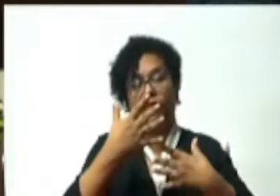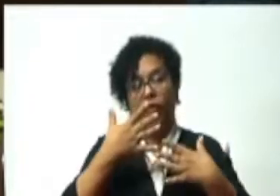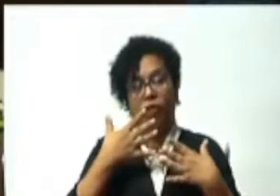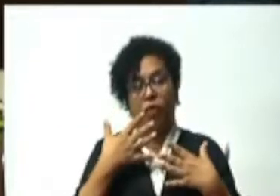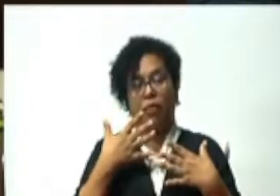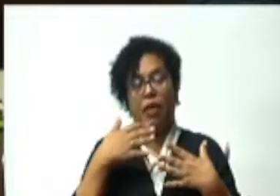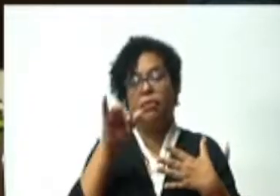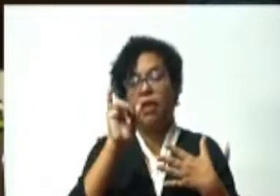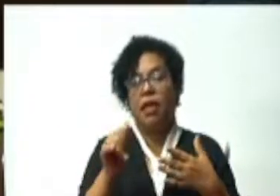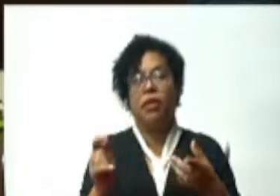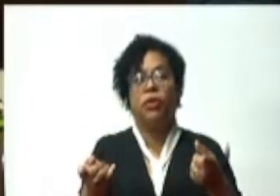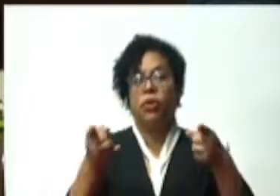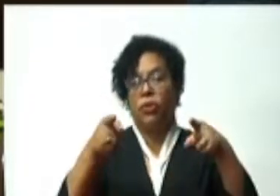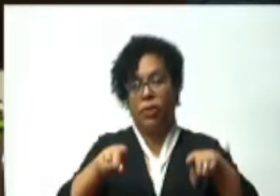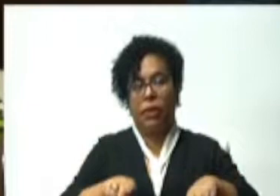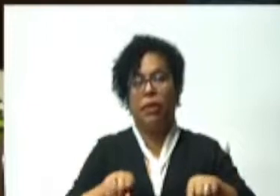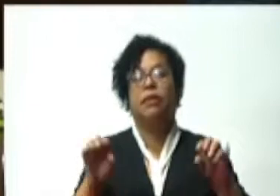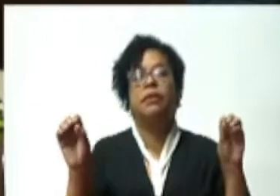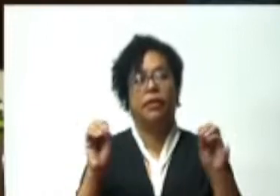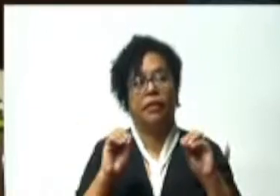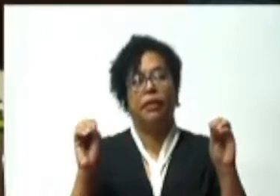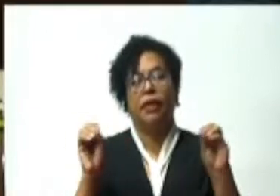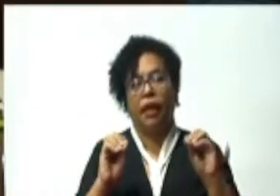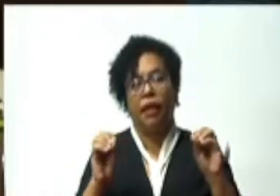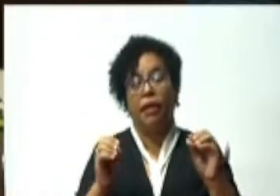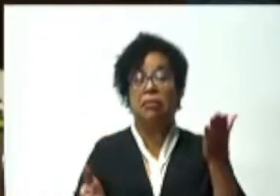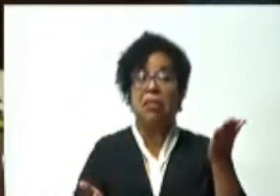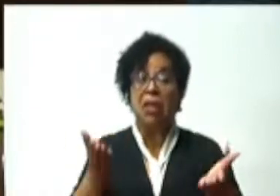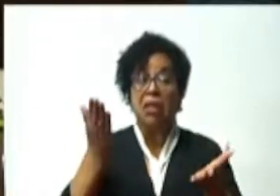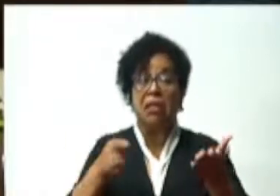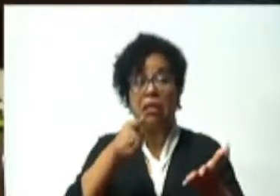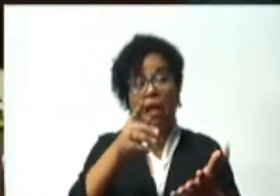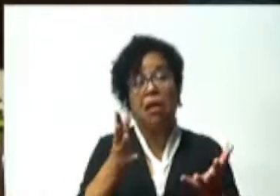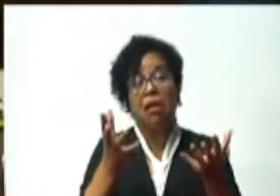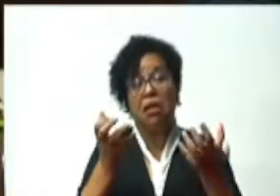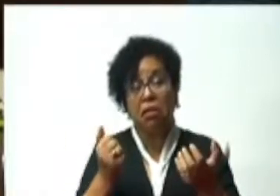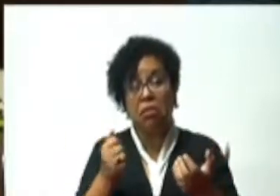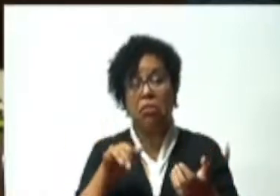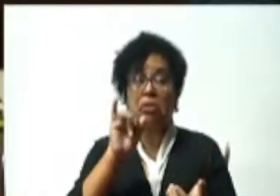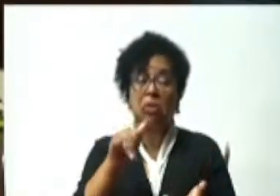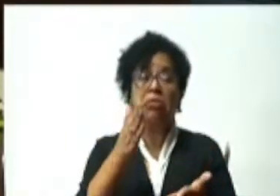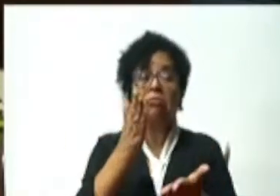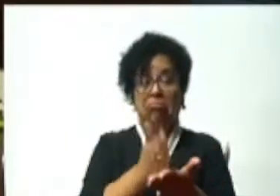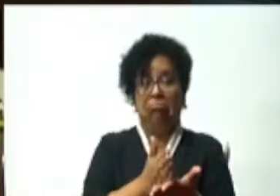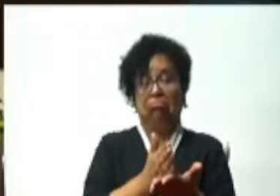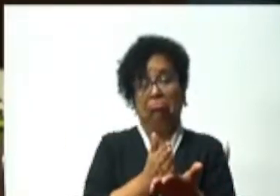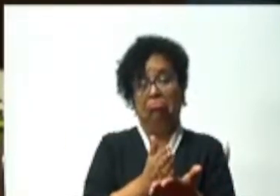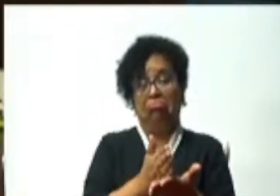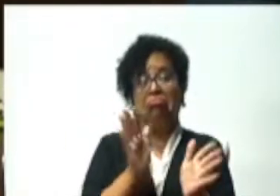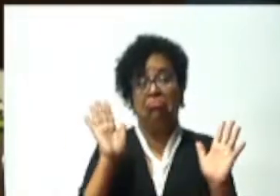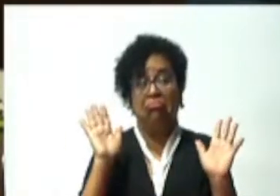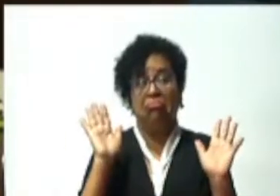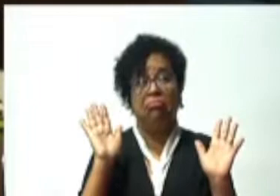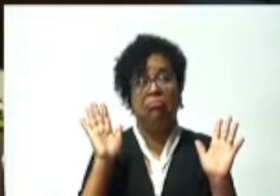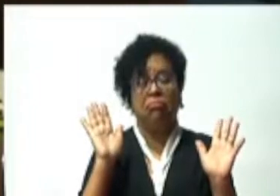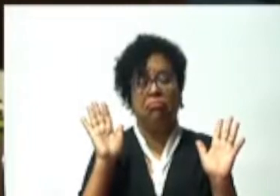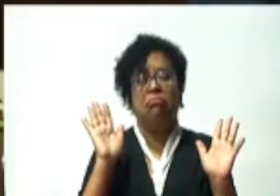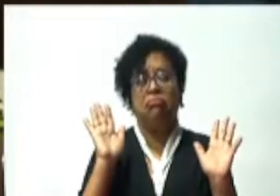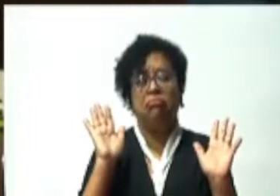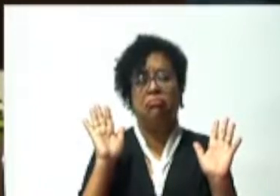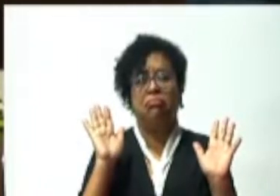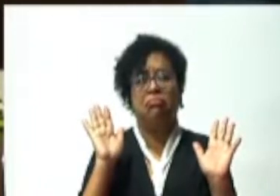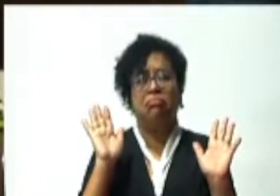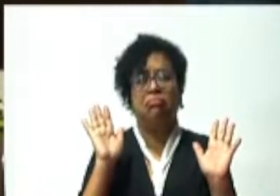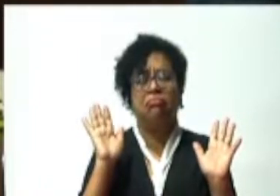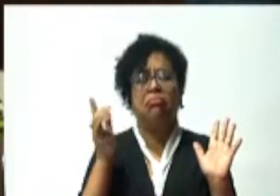el asunto quedara ahí. Y la verdad es que nosotros tampoco somos partidarios de armar